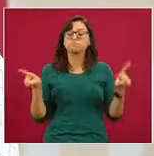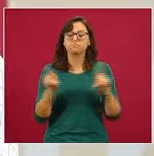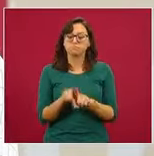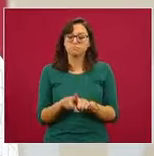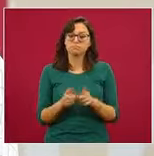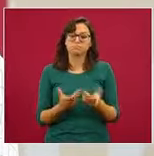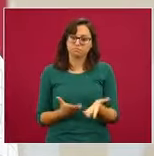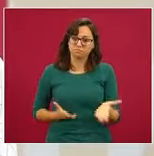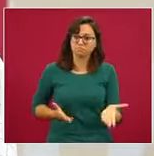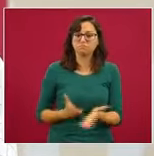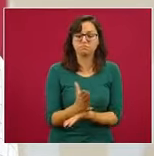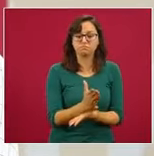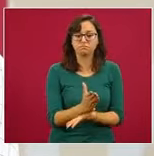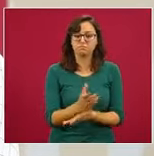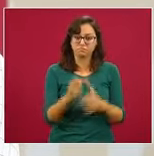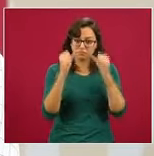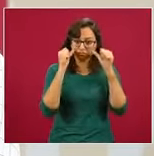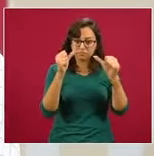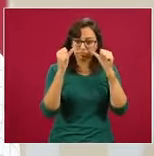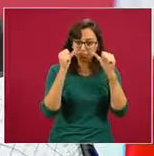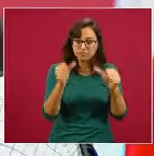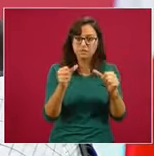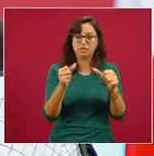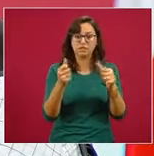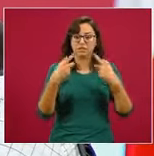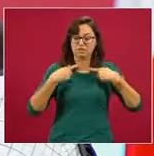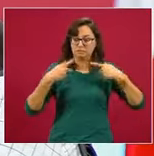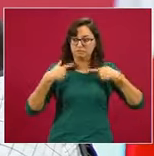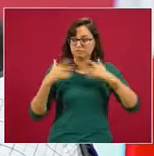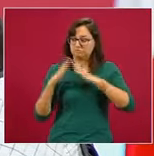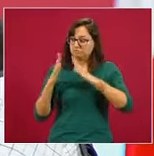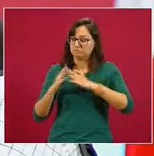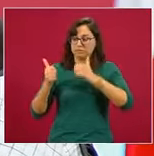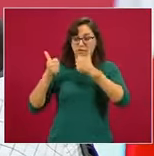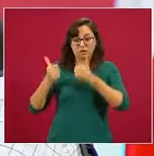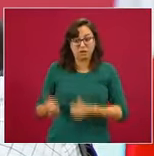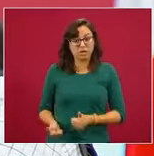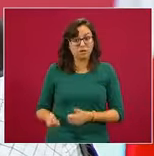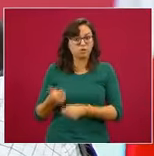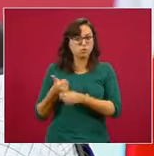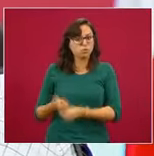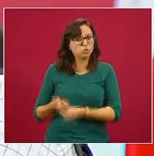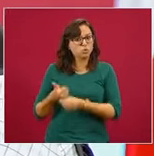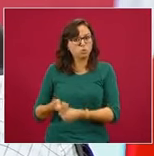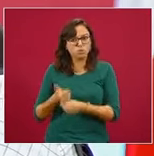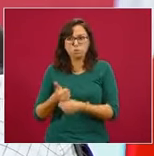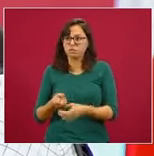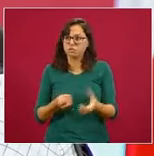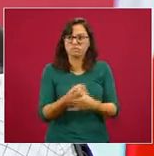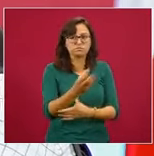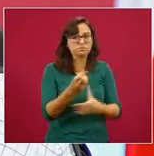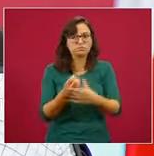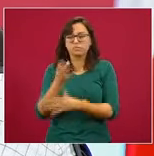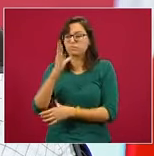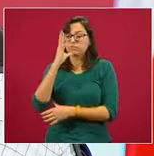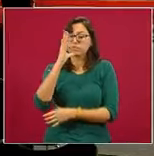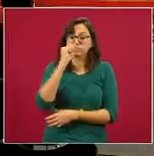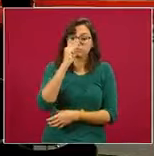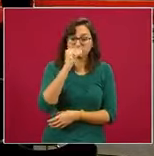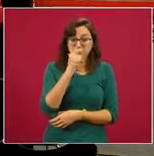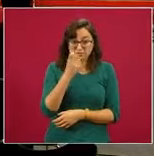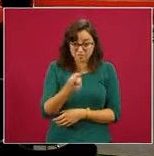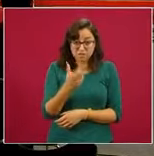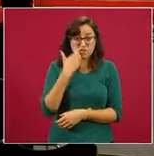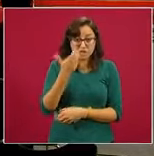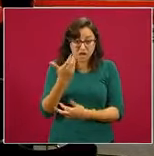a cabo de mantener lógicamente a la población en casa y evitar la circulación en el espacio público. Entonces